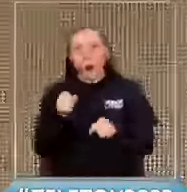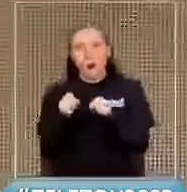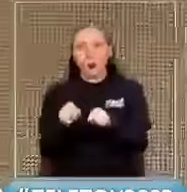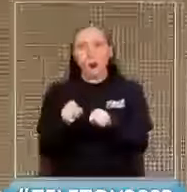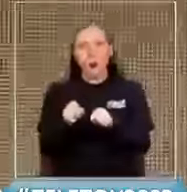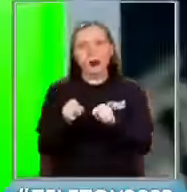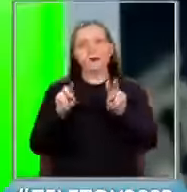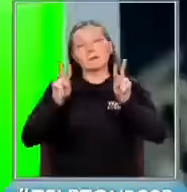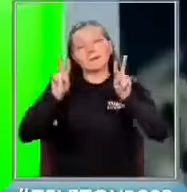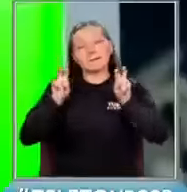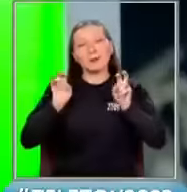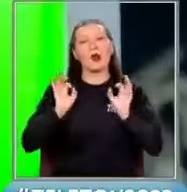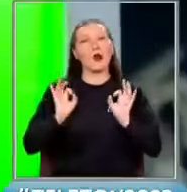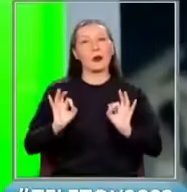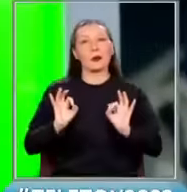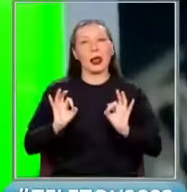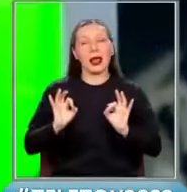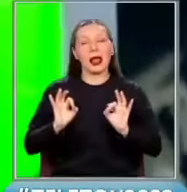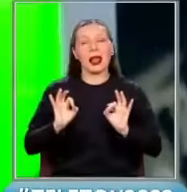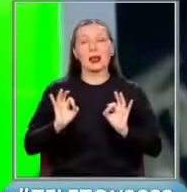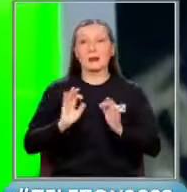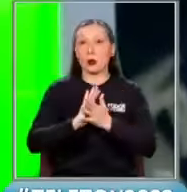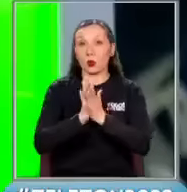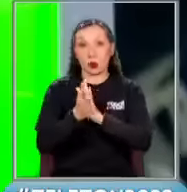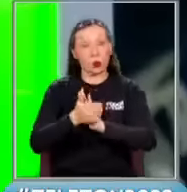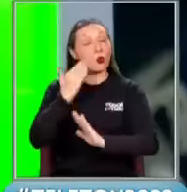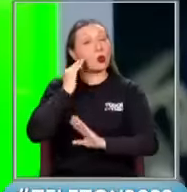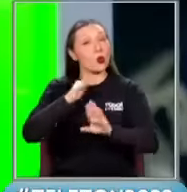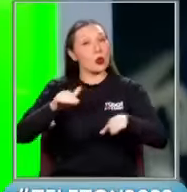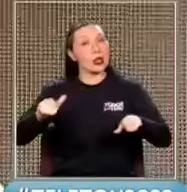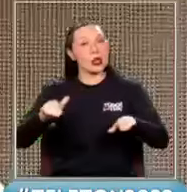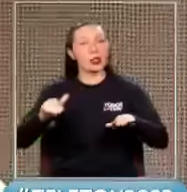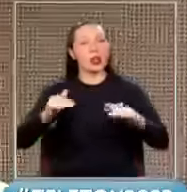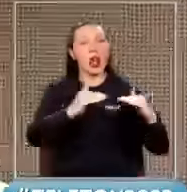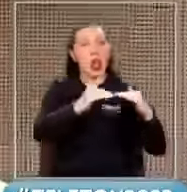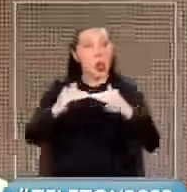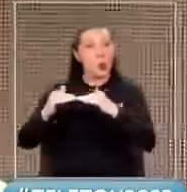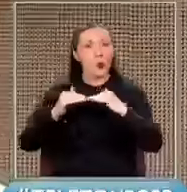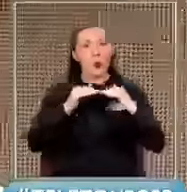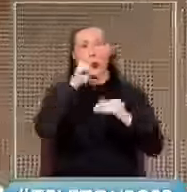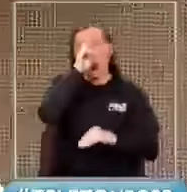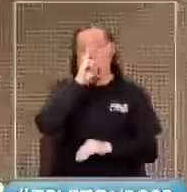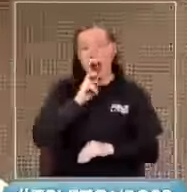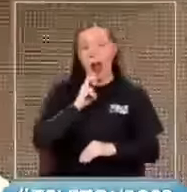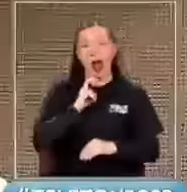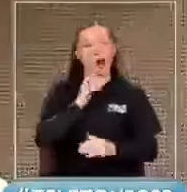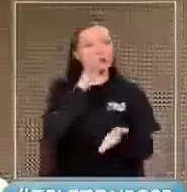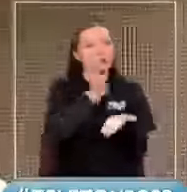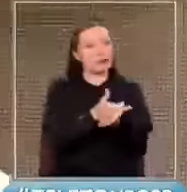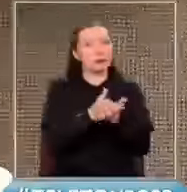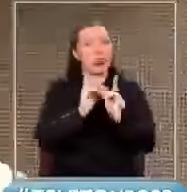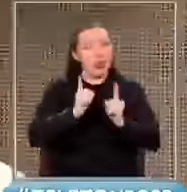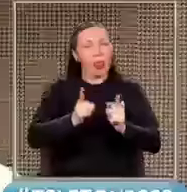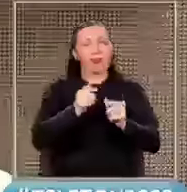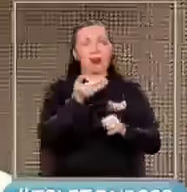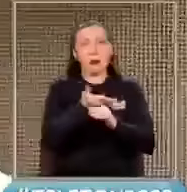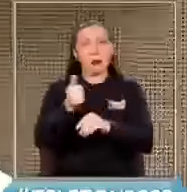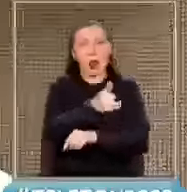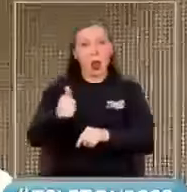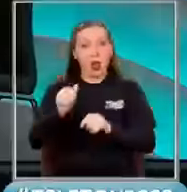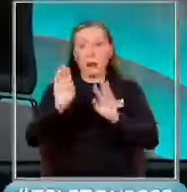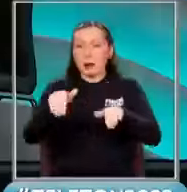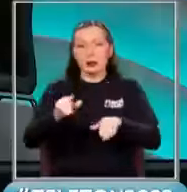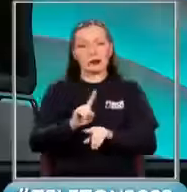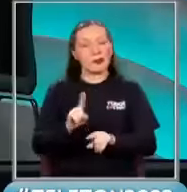esta, entre comillas, normalidad de que todos los niños son iguales y que todos los niños se les exige lo mismo. Pero no es así.